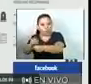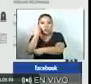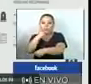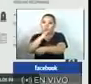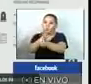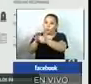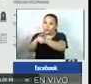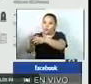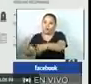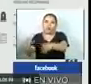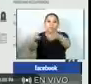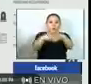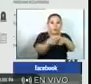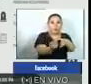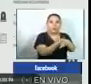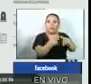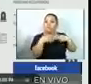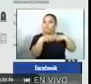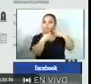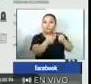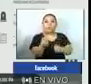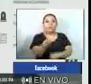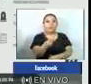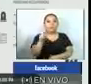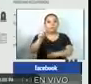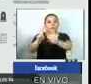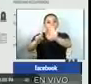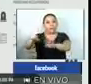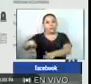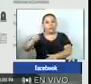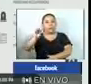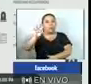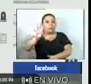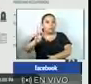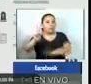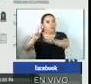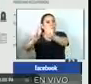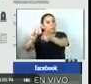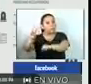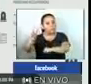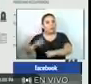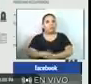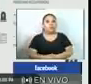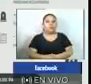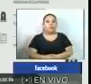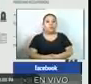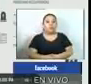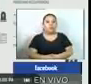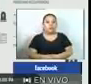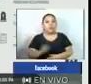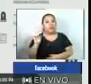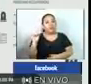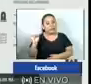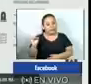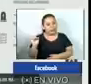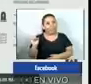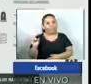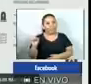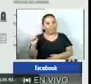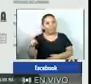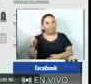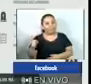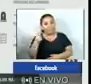recuperados como podemos ver llevamos 16,472 hay una lamentable una